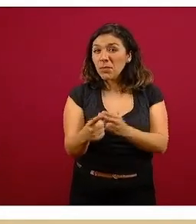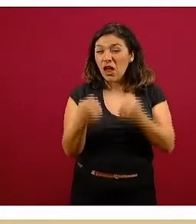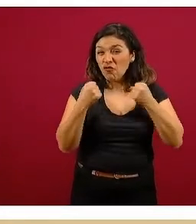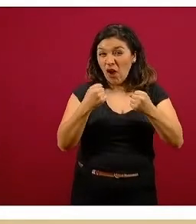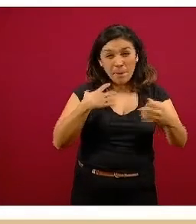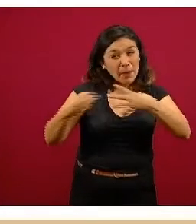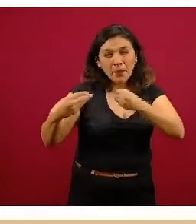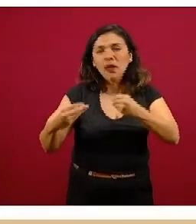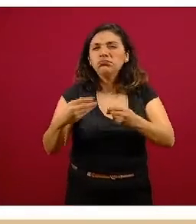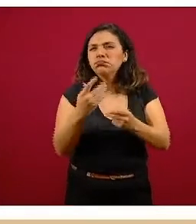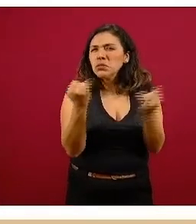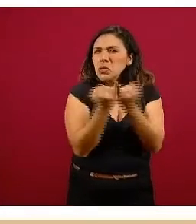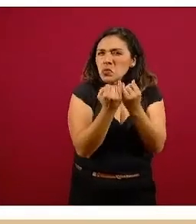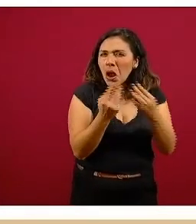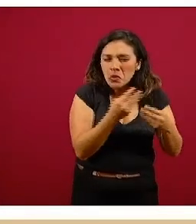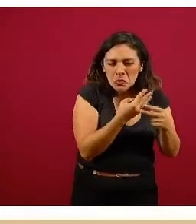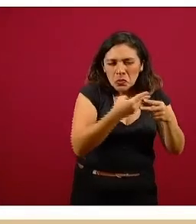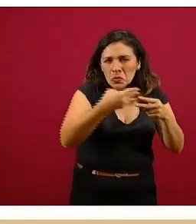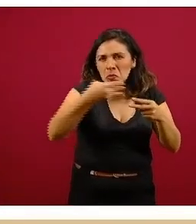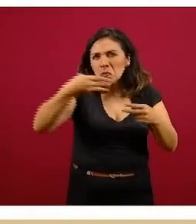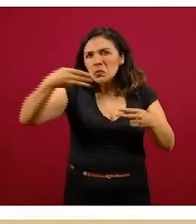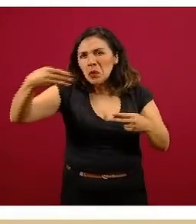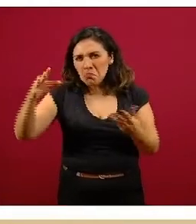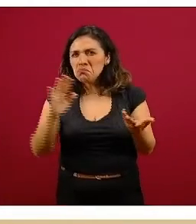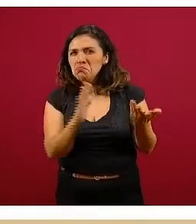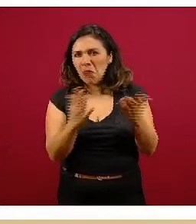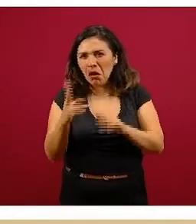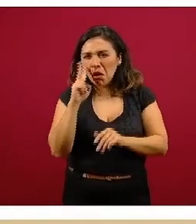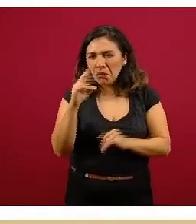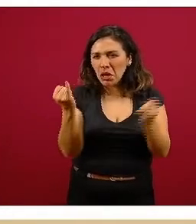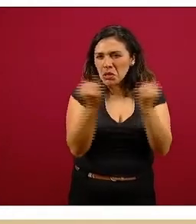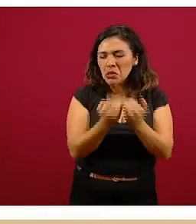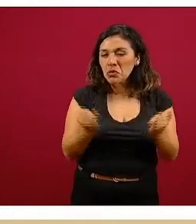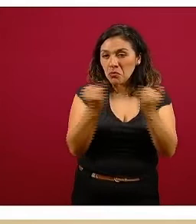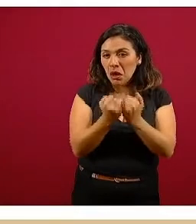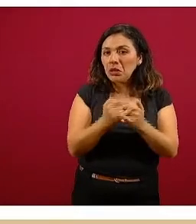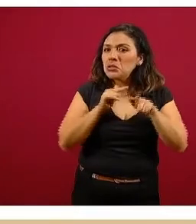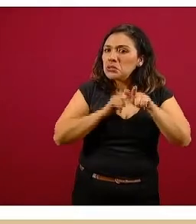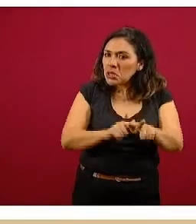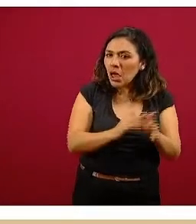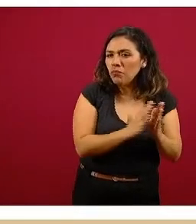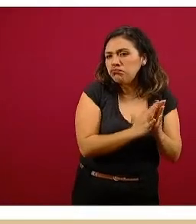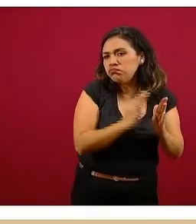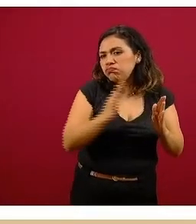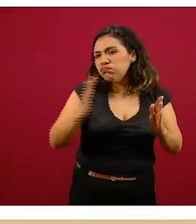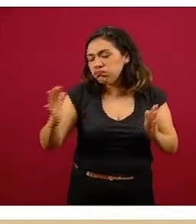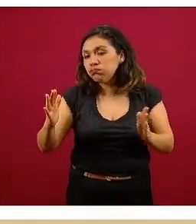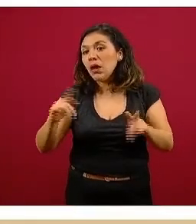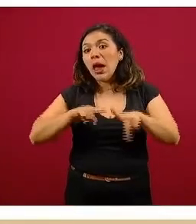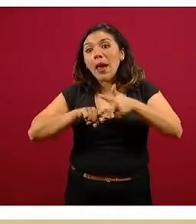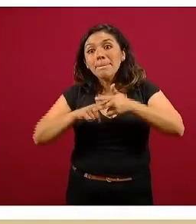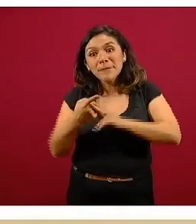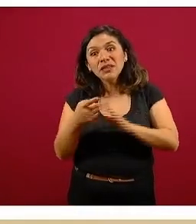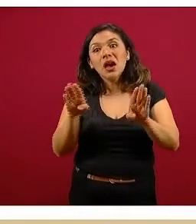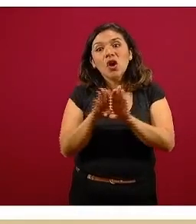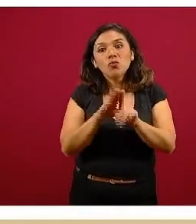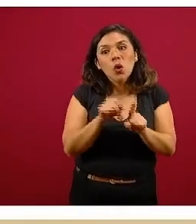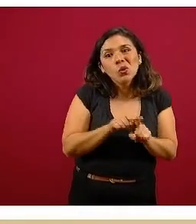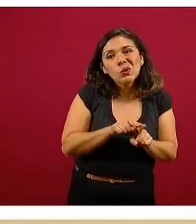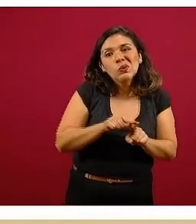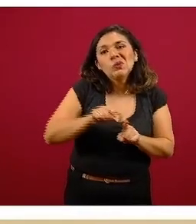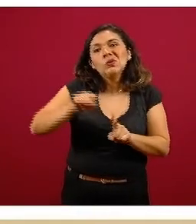intensidad similar de la transmisión. Esta intensidad se mantiene, empieza a ser una